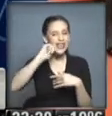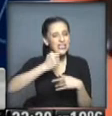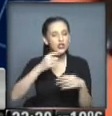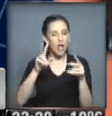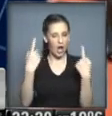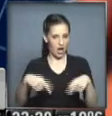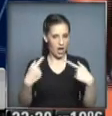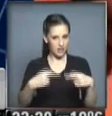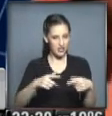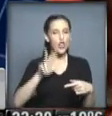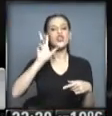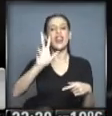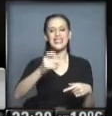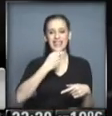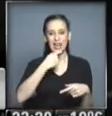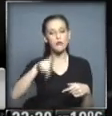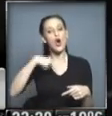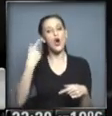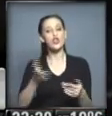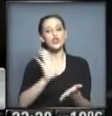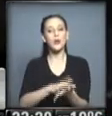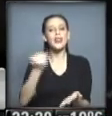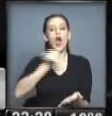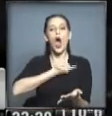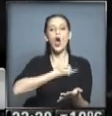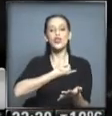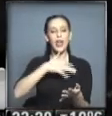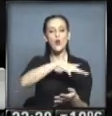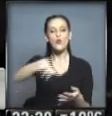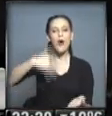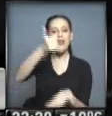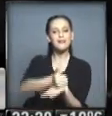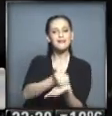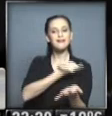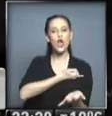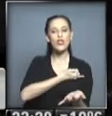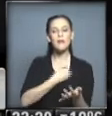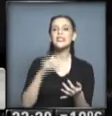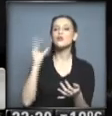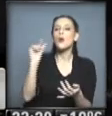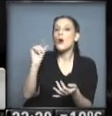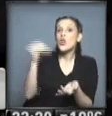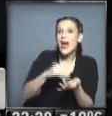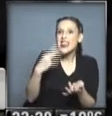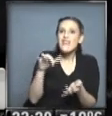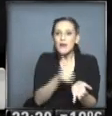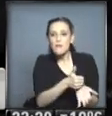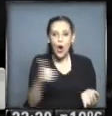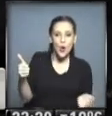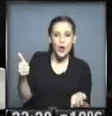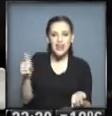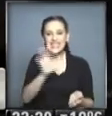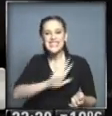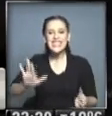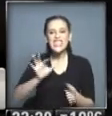ejemplos. Otro tiene que ver con dónde estás localizado, te geolocaliza y te dice, bueno, para escuchar un pedacito más tenés que moverte 500 metros,